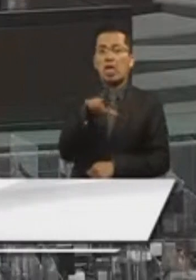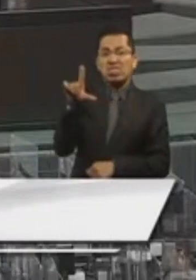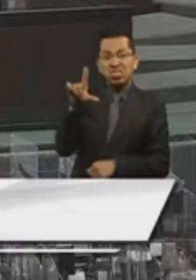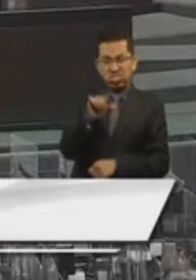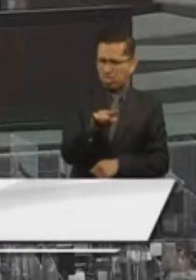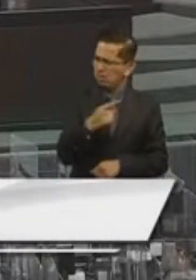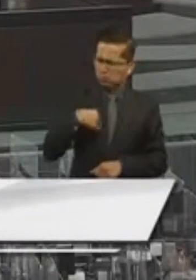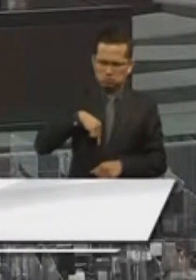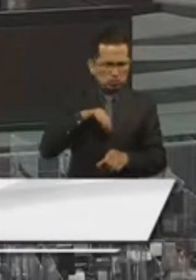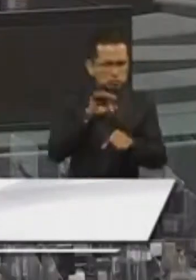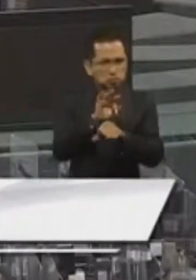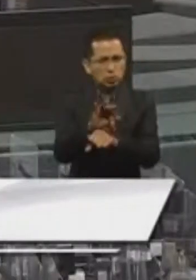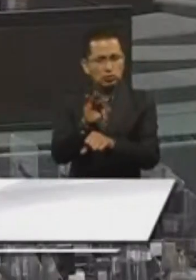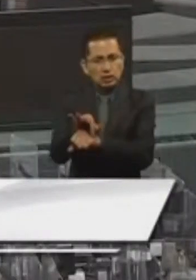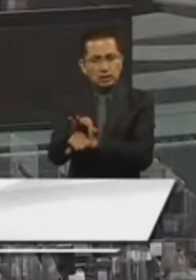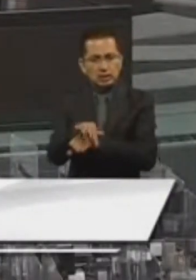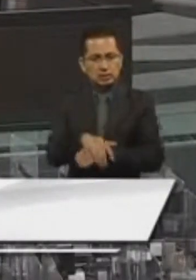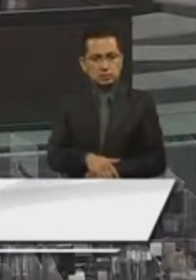vigente.